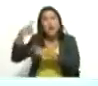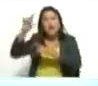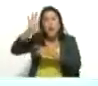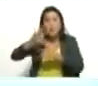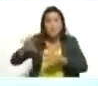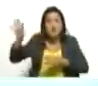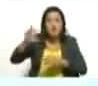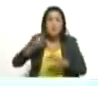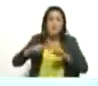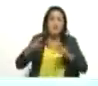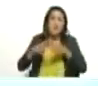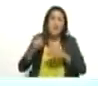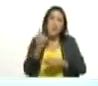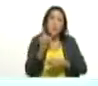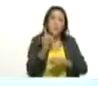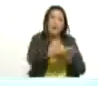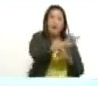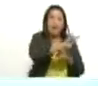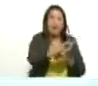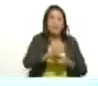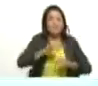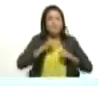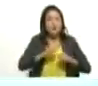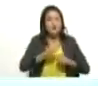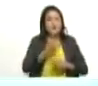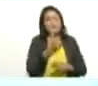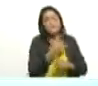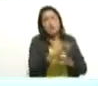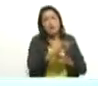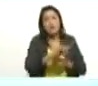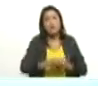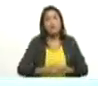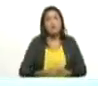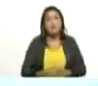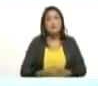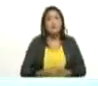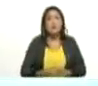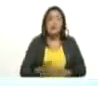puñalada trapera que rechazamos desde Venezuela.